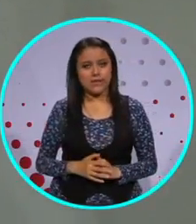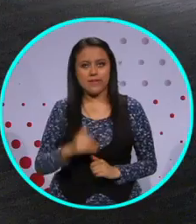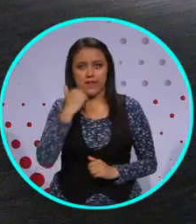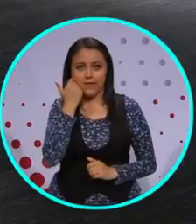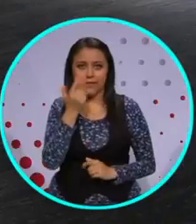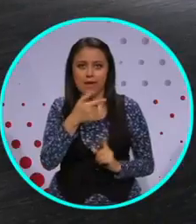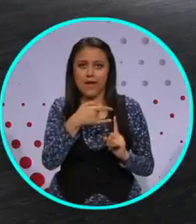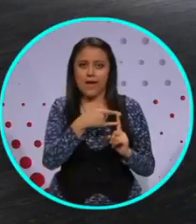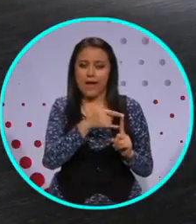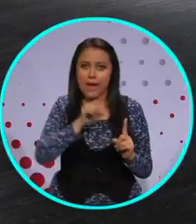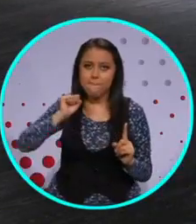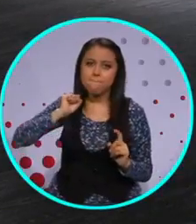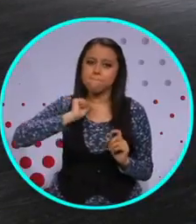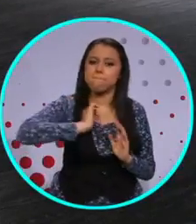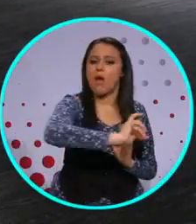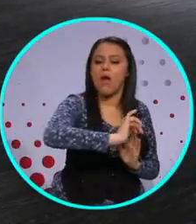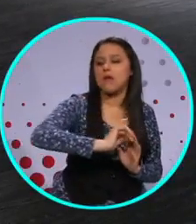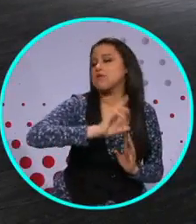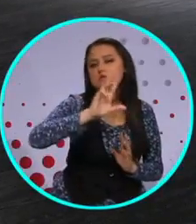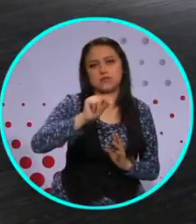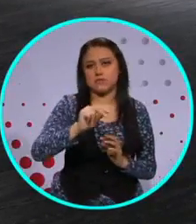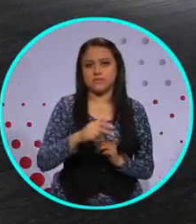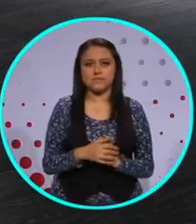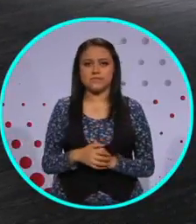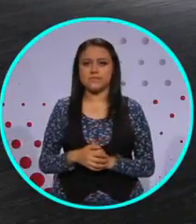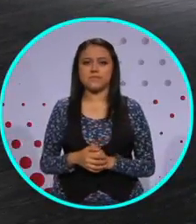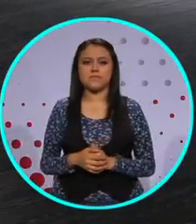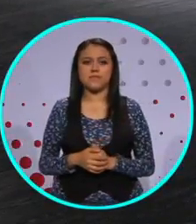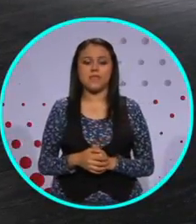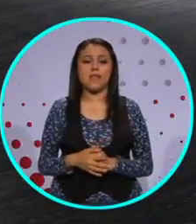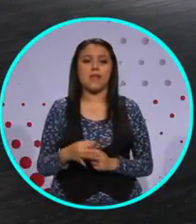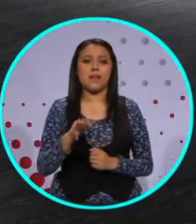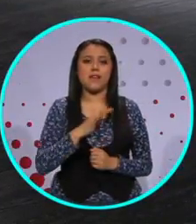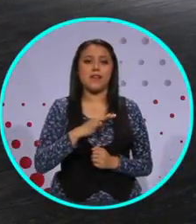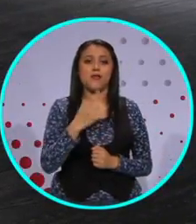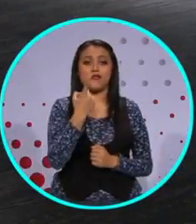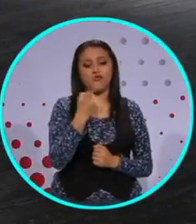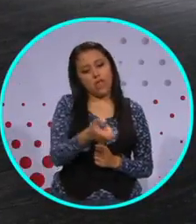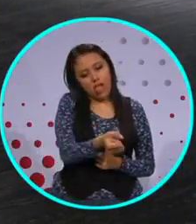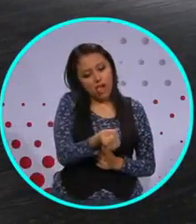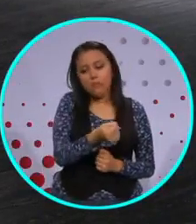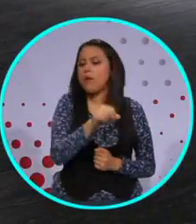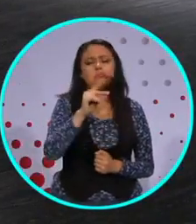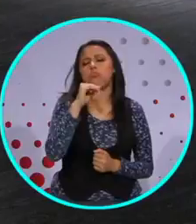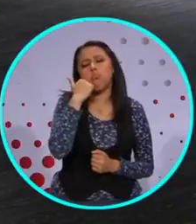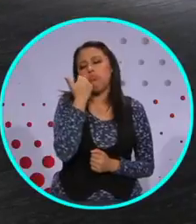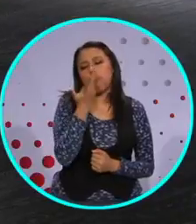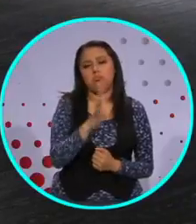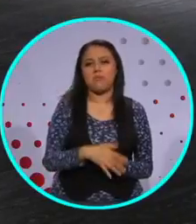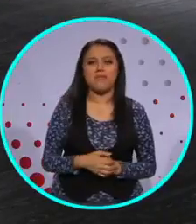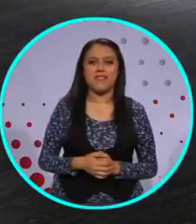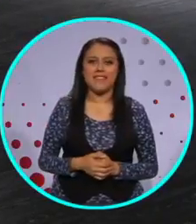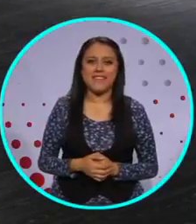que yo abre esa puerta y yo con un dedo la abro pero yo no quise